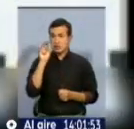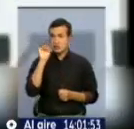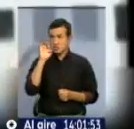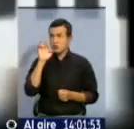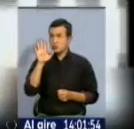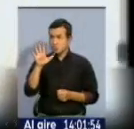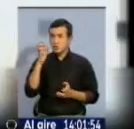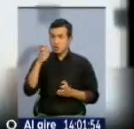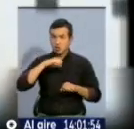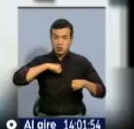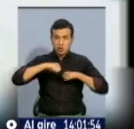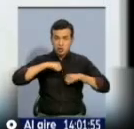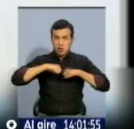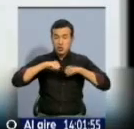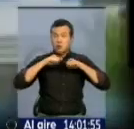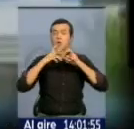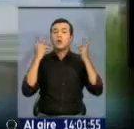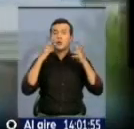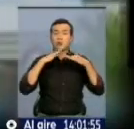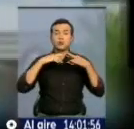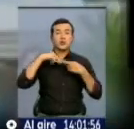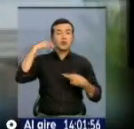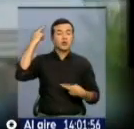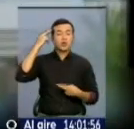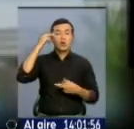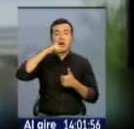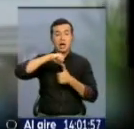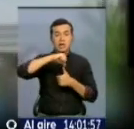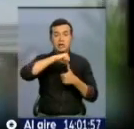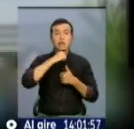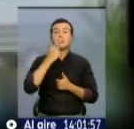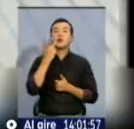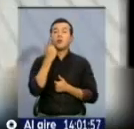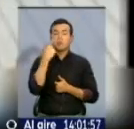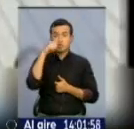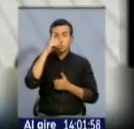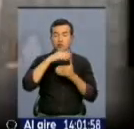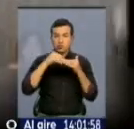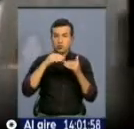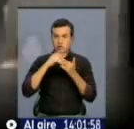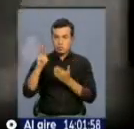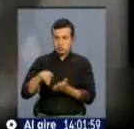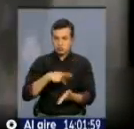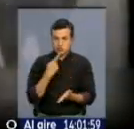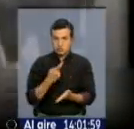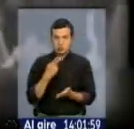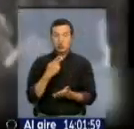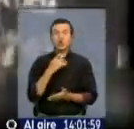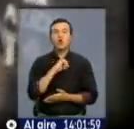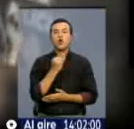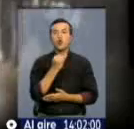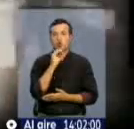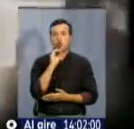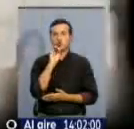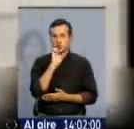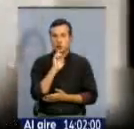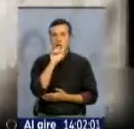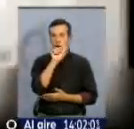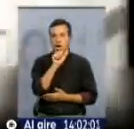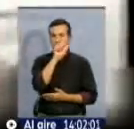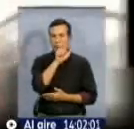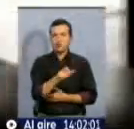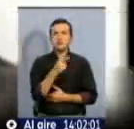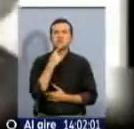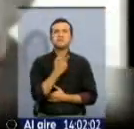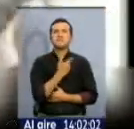gestionar un contrato de telecomunicaciones en la región andina, por el cual ganó 1 millón de dólares. Sobre José A., supuesto hombre de confianza de Ricardo